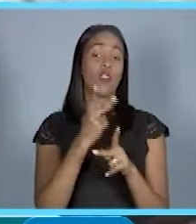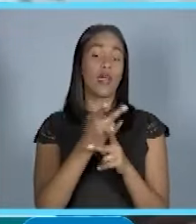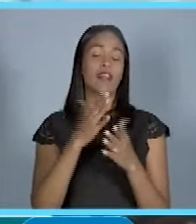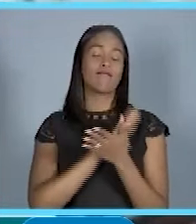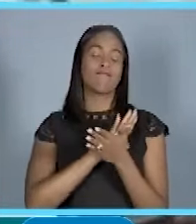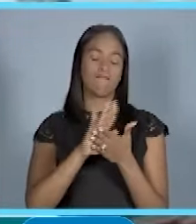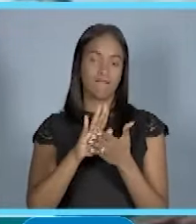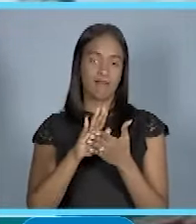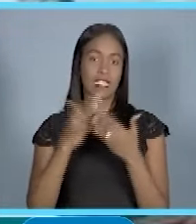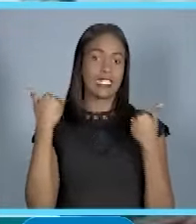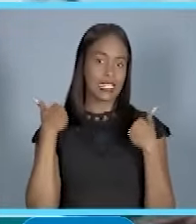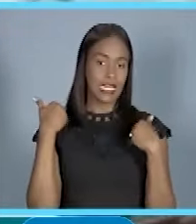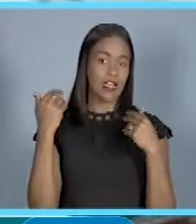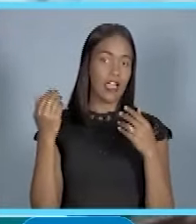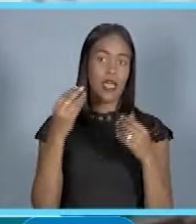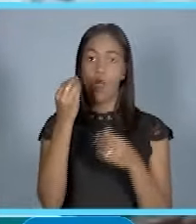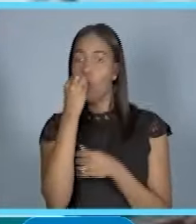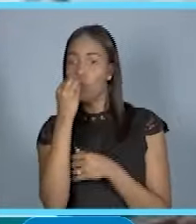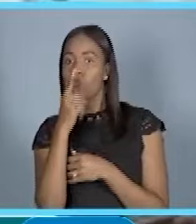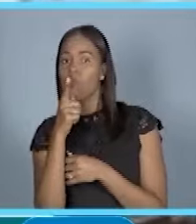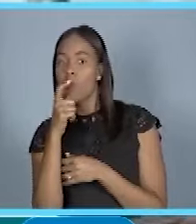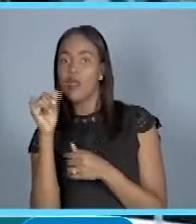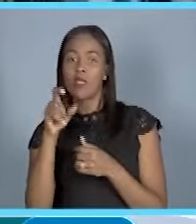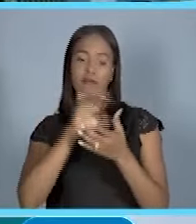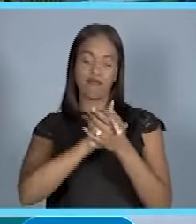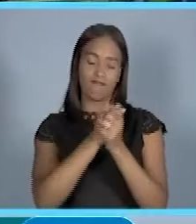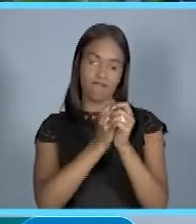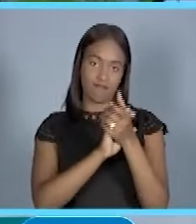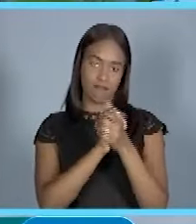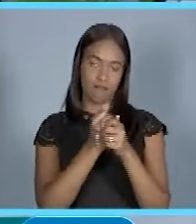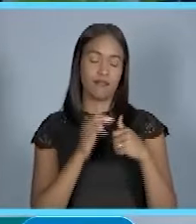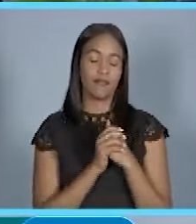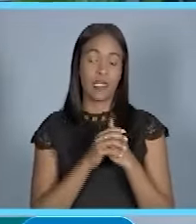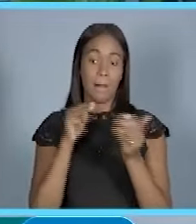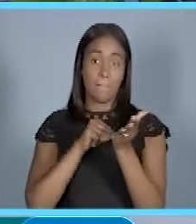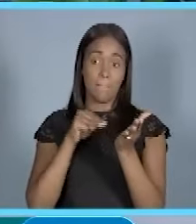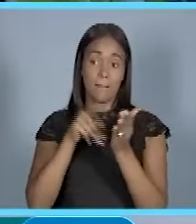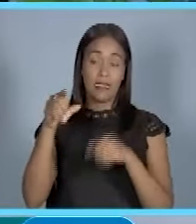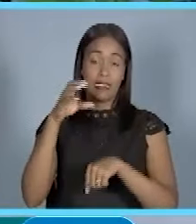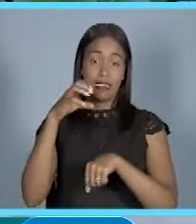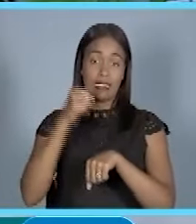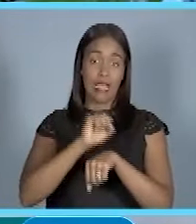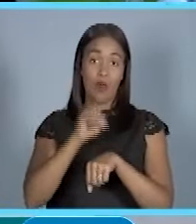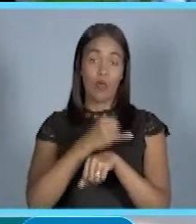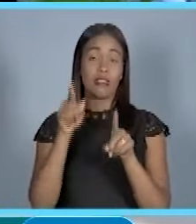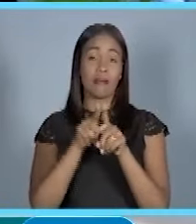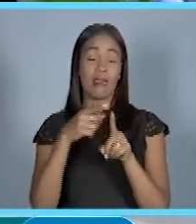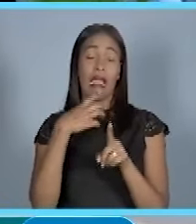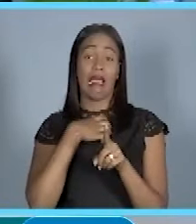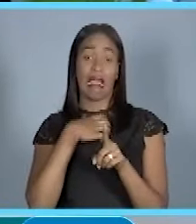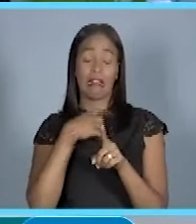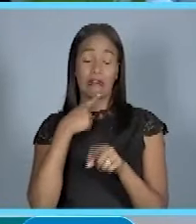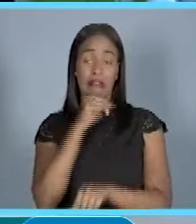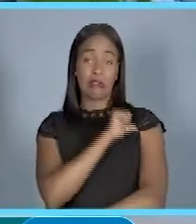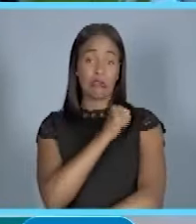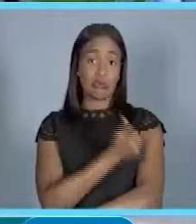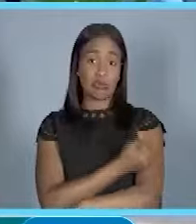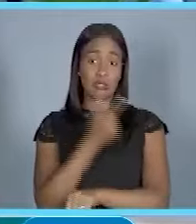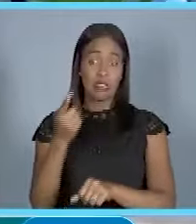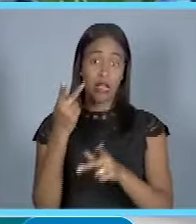higiene. Higiene en lo que consumimos, higiene en lavando las manos. Los médicos de San Juan se quejaron además de que las autoridades han manejado